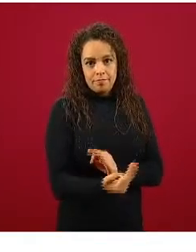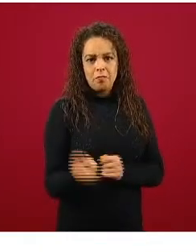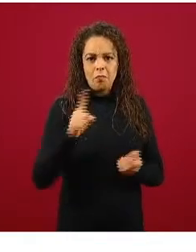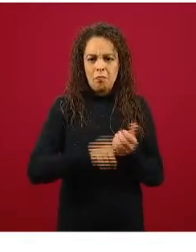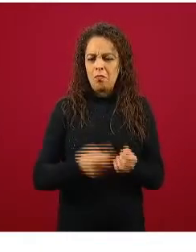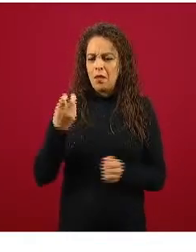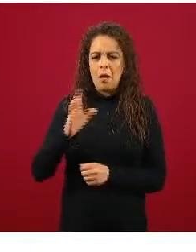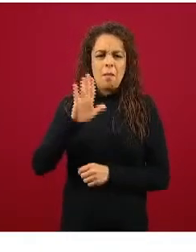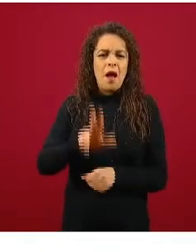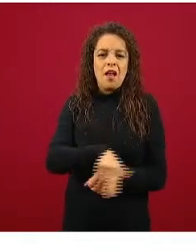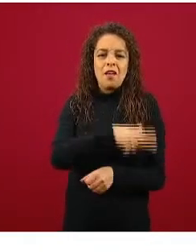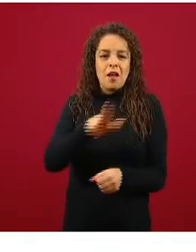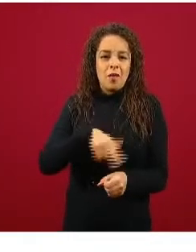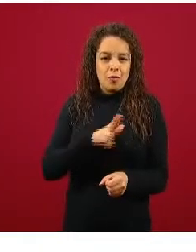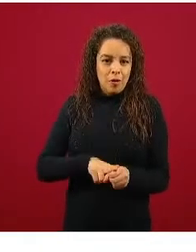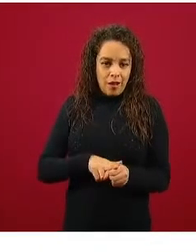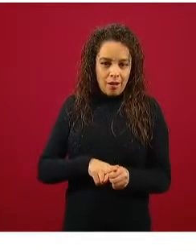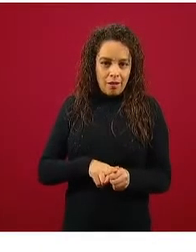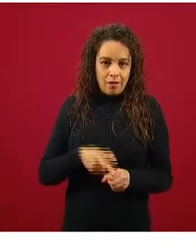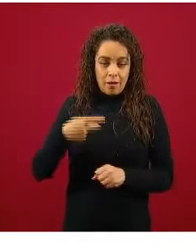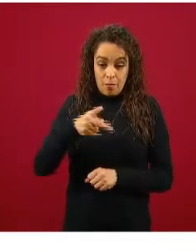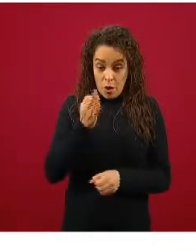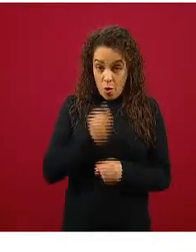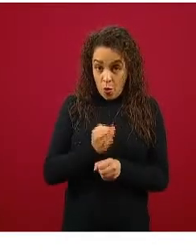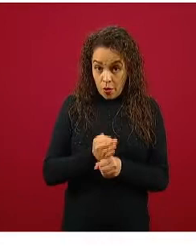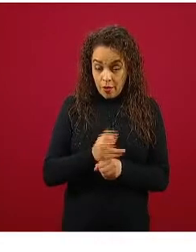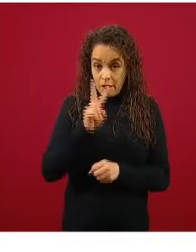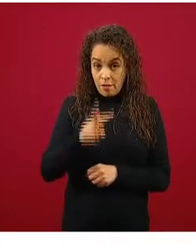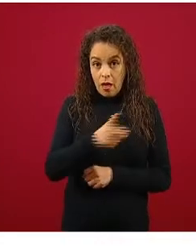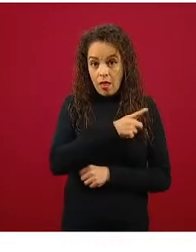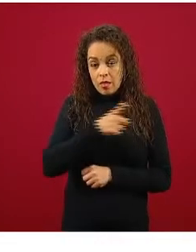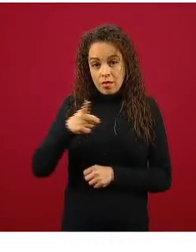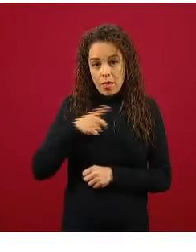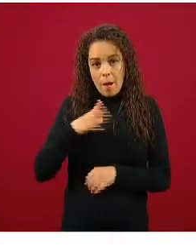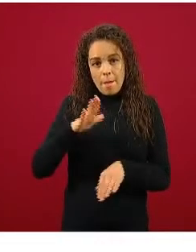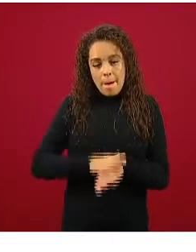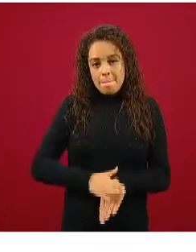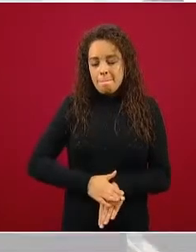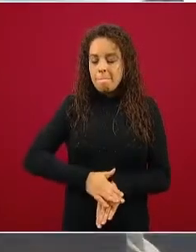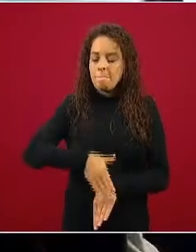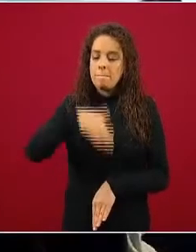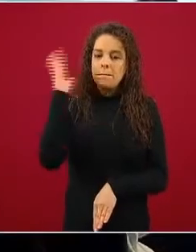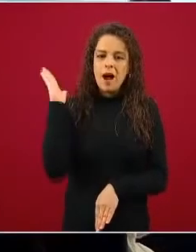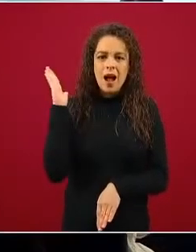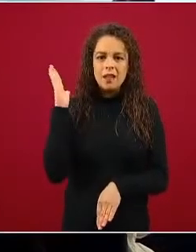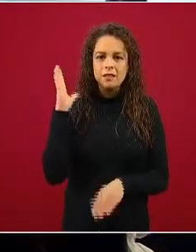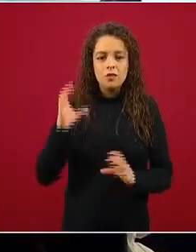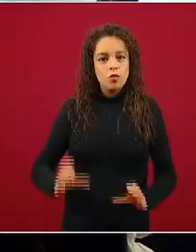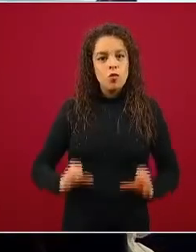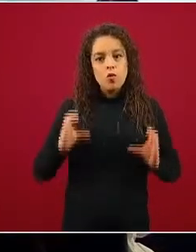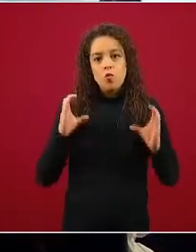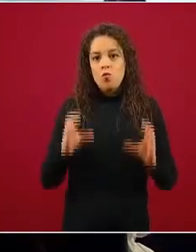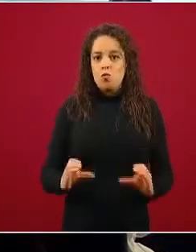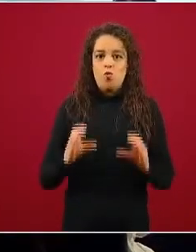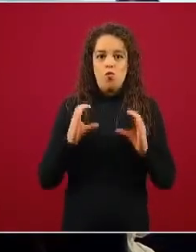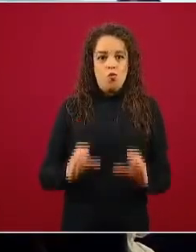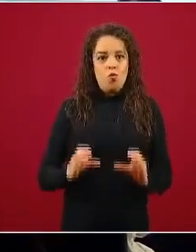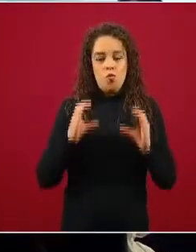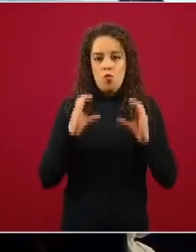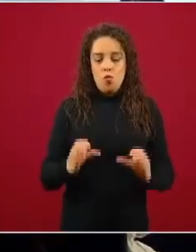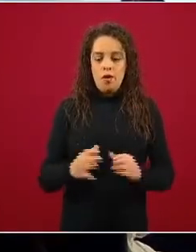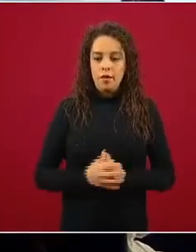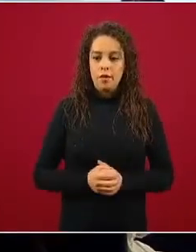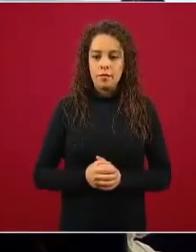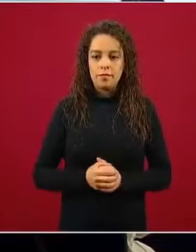natural, pero en este momento debemos de ser extremadamente cuidadosos. La siguiente.